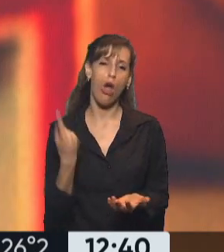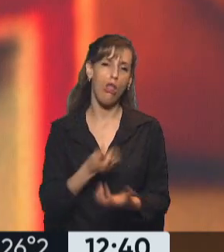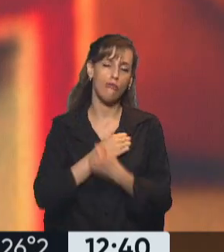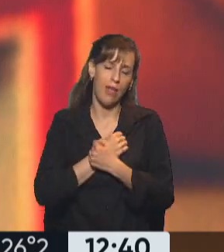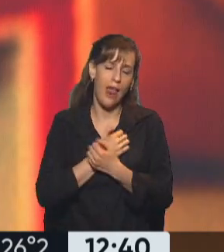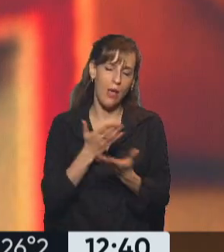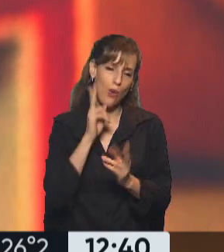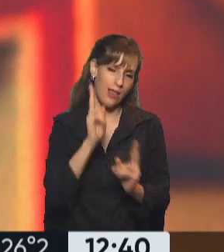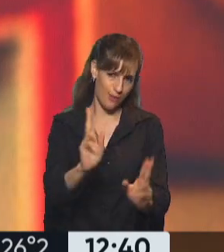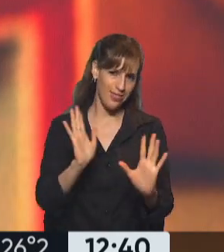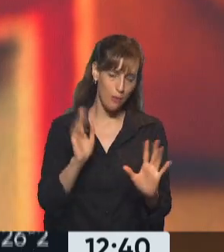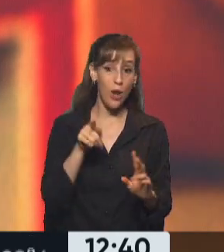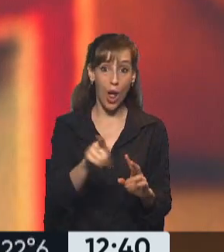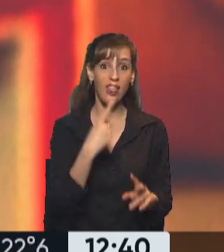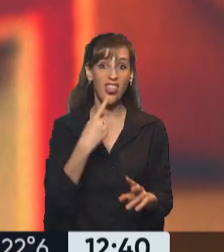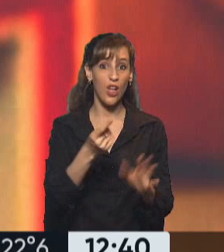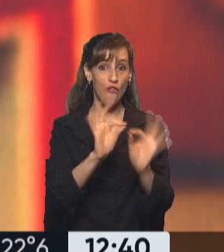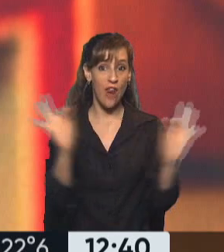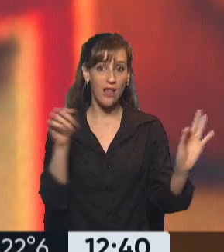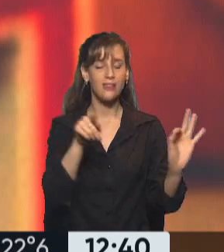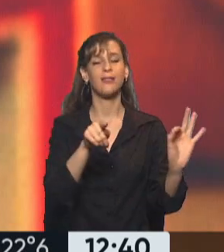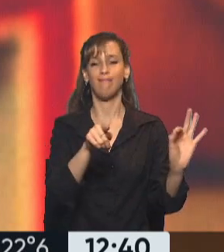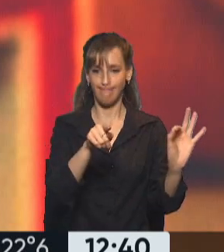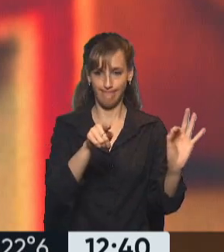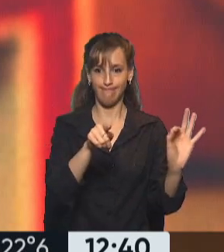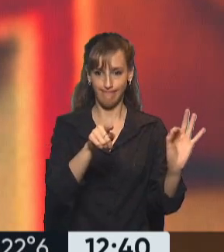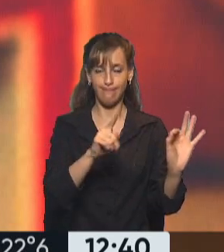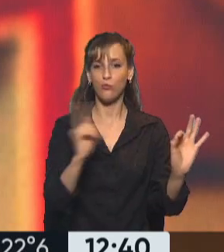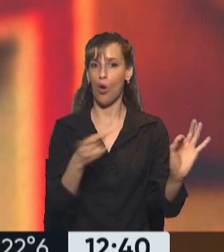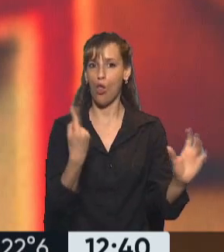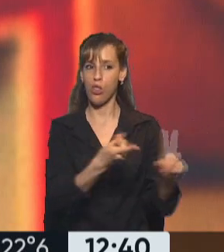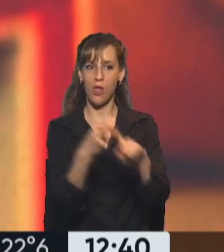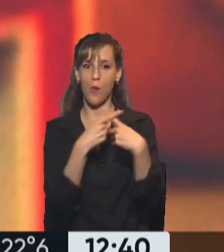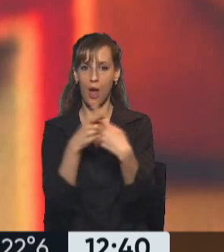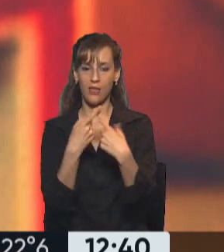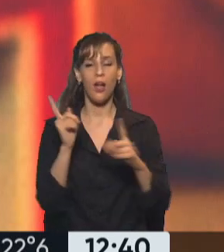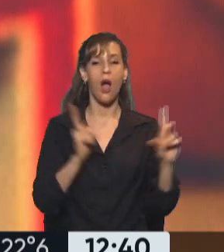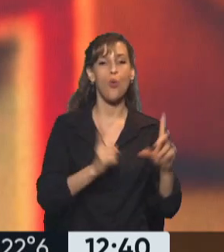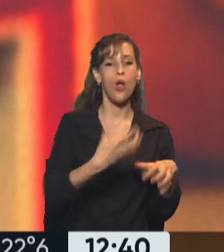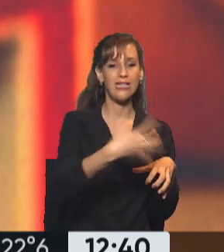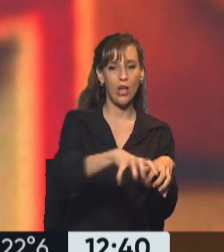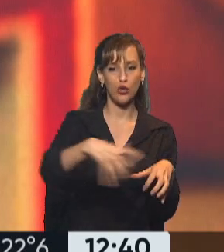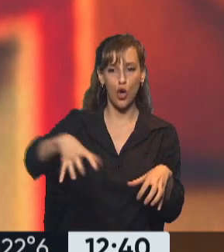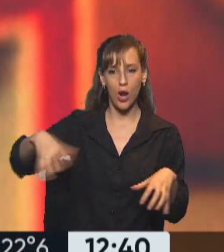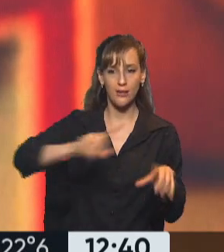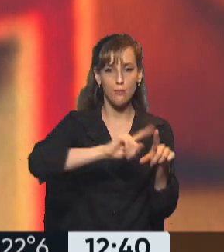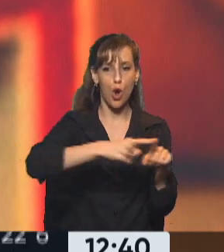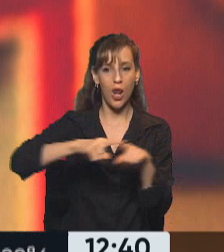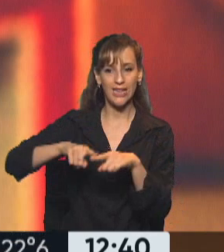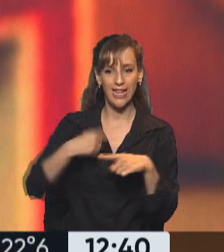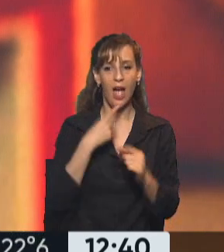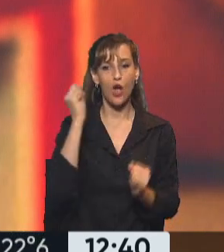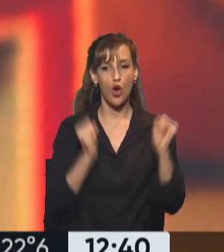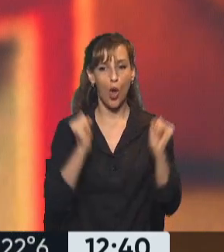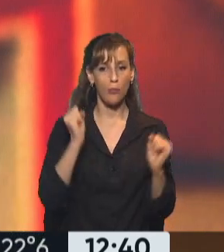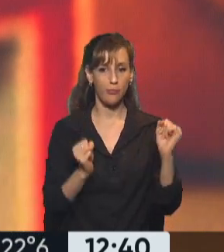mucho, pero sobre todo porque fue retomado eso que dijo en algunos sectores de la política local, o yo diría de la economía